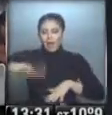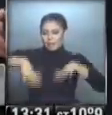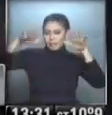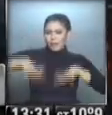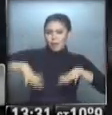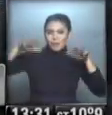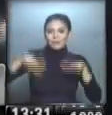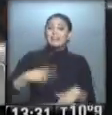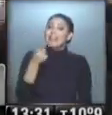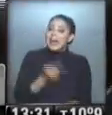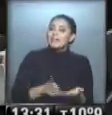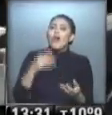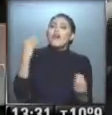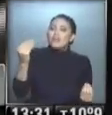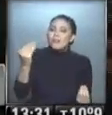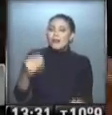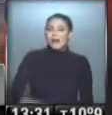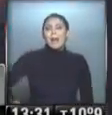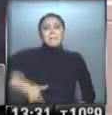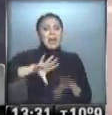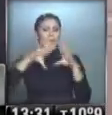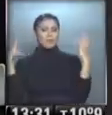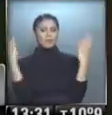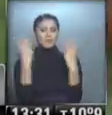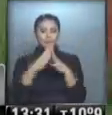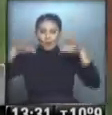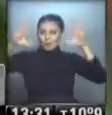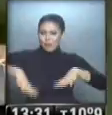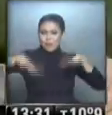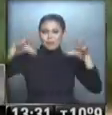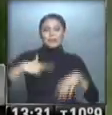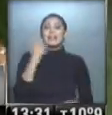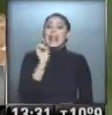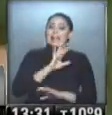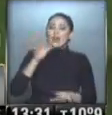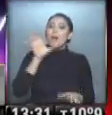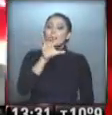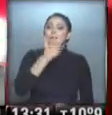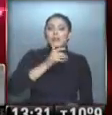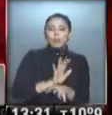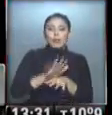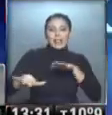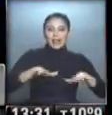exactamente y repite otro Cómo dijo grande del universo que les quede claro Va a temblar